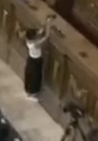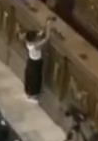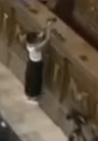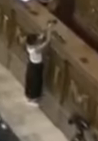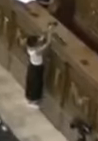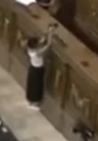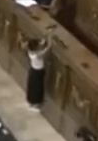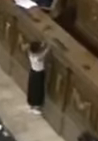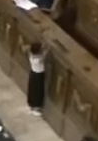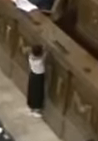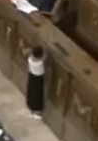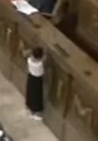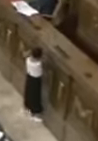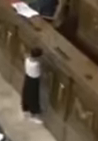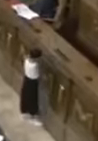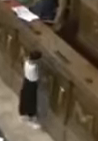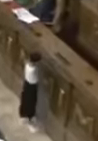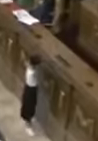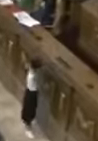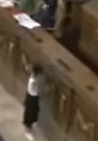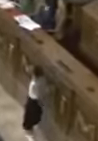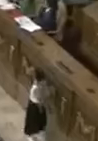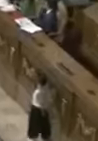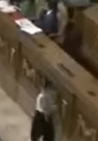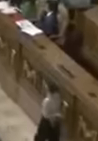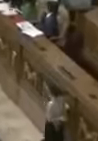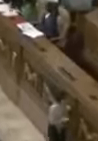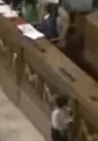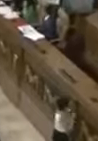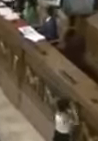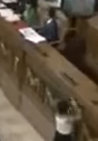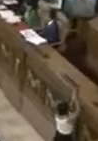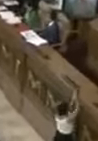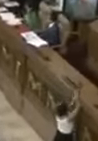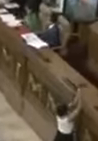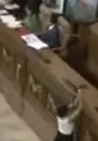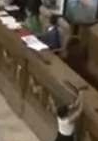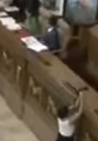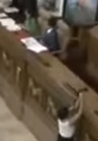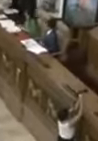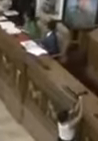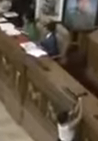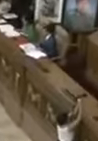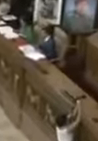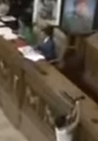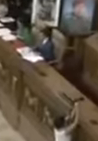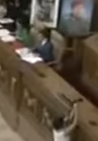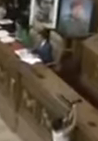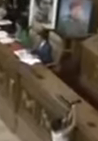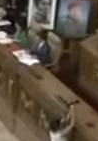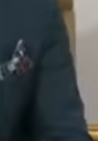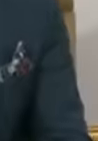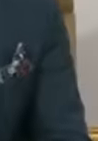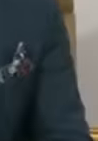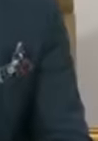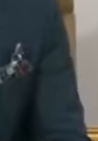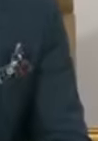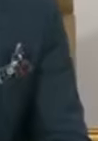Nadie más ha anotado el derecho de palabra. Se va a cerrar. Se cierra.